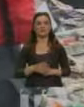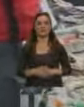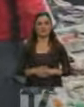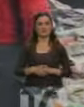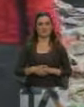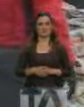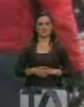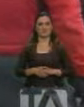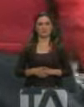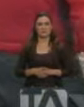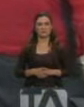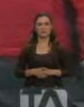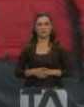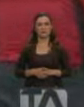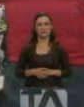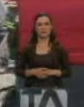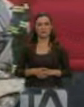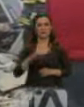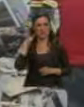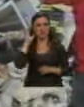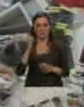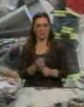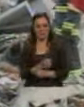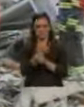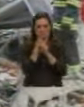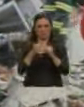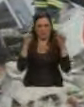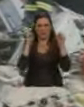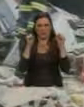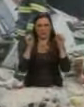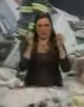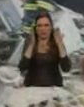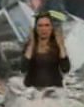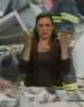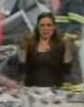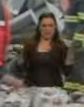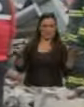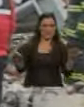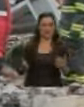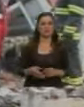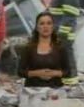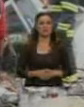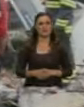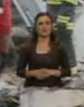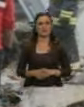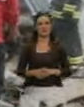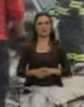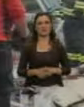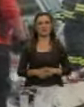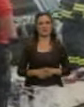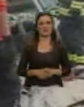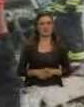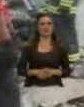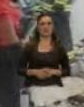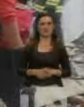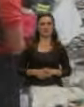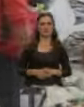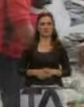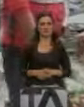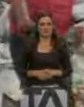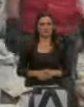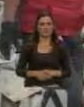la curiosidad del sonido, digamos, es el que llamó la atención. Entonces, realmente... ¿Les preocupa esta